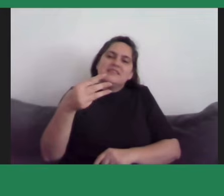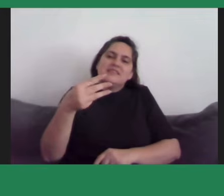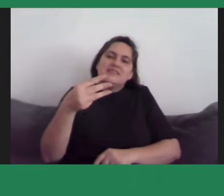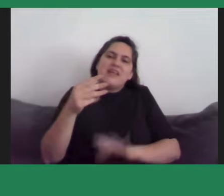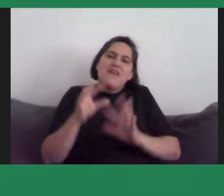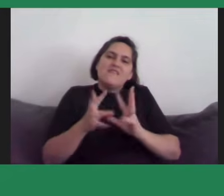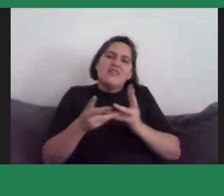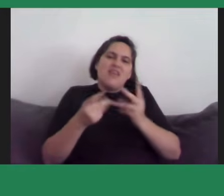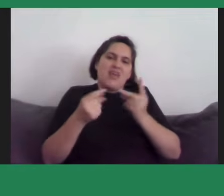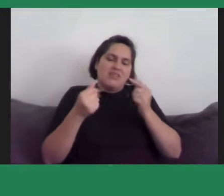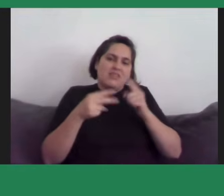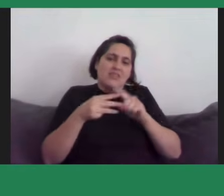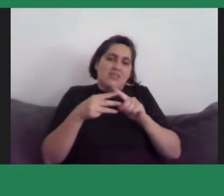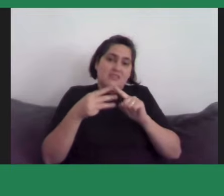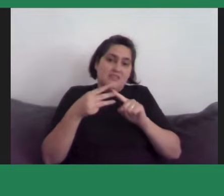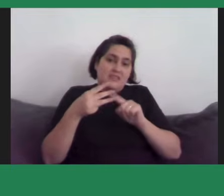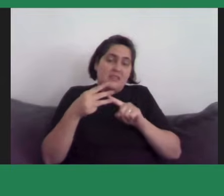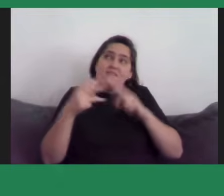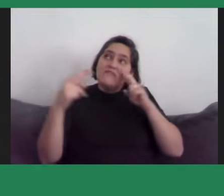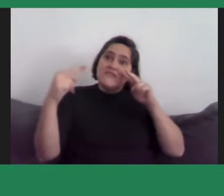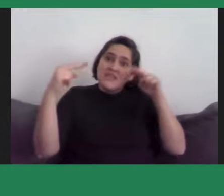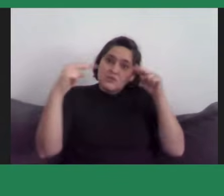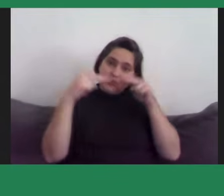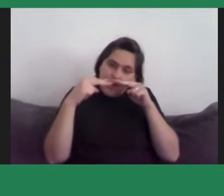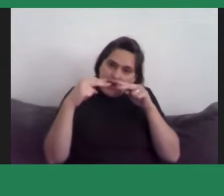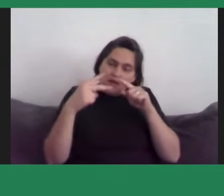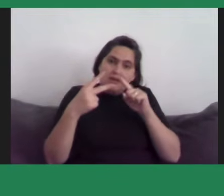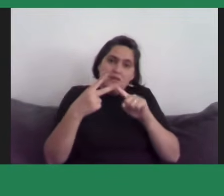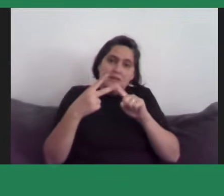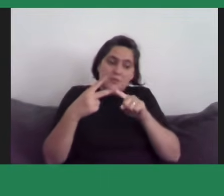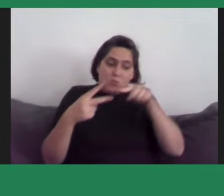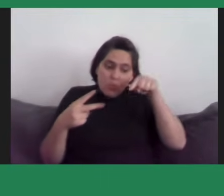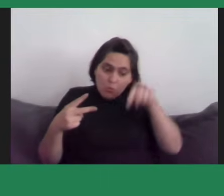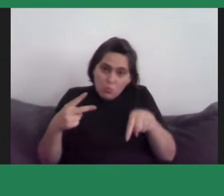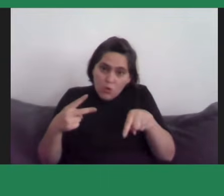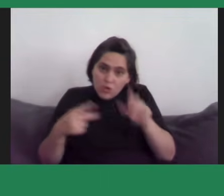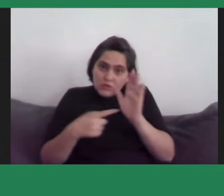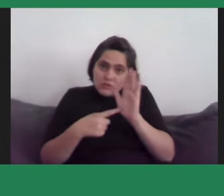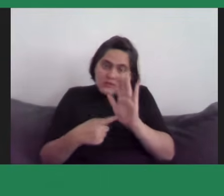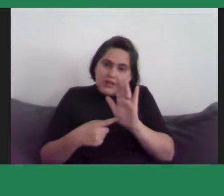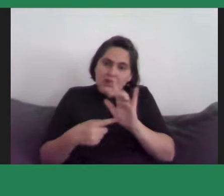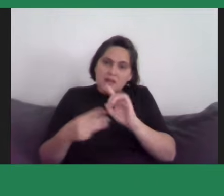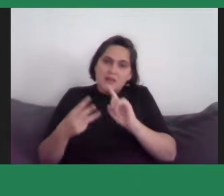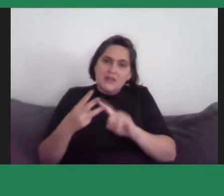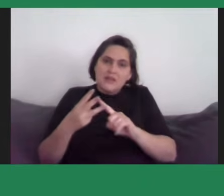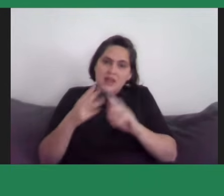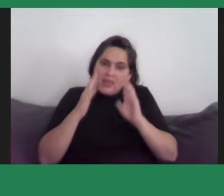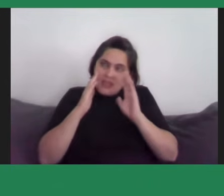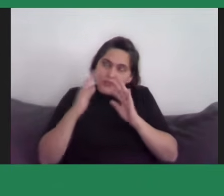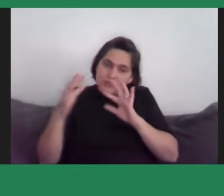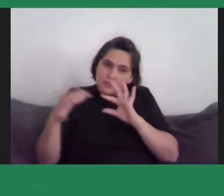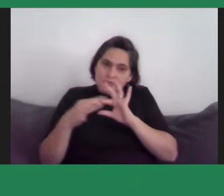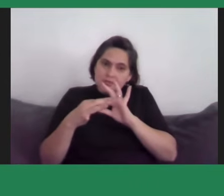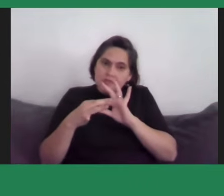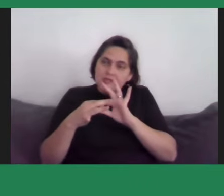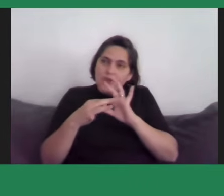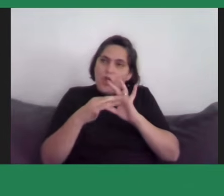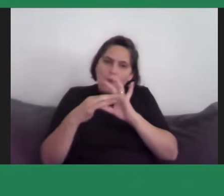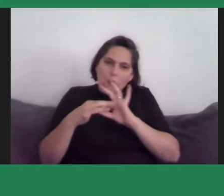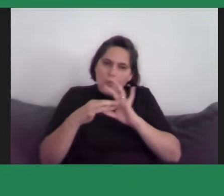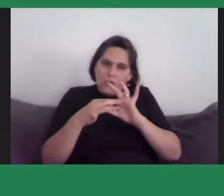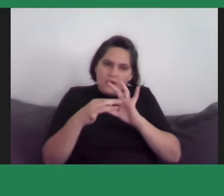eso. El contacto visual, el señalamiento y después viene la atención conjunta. La atención conjunta es